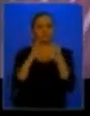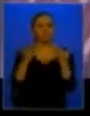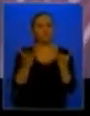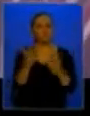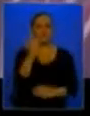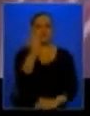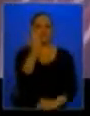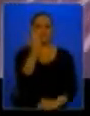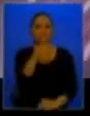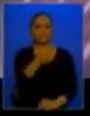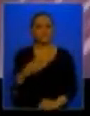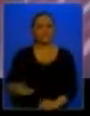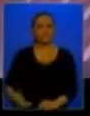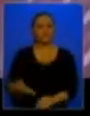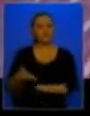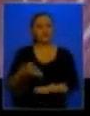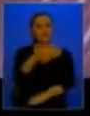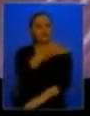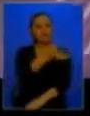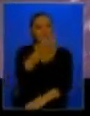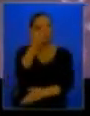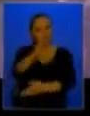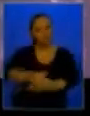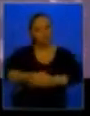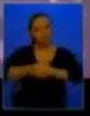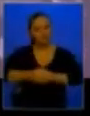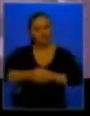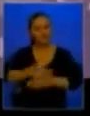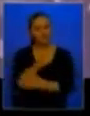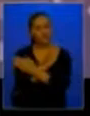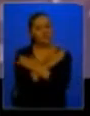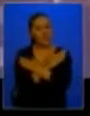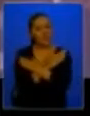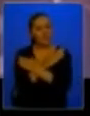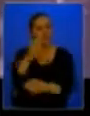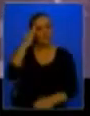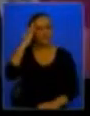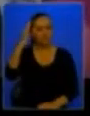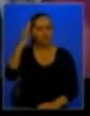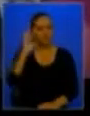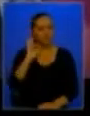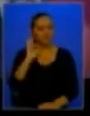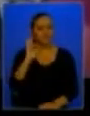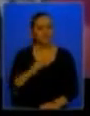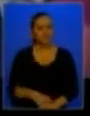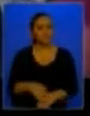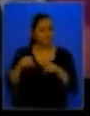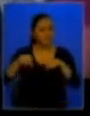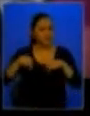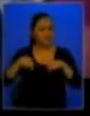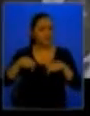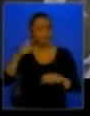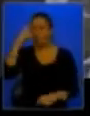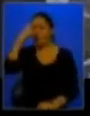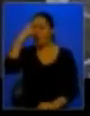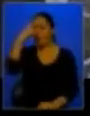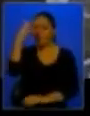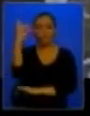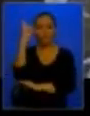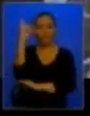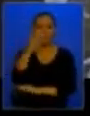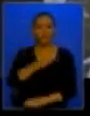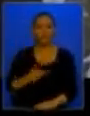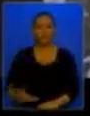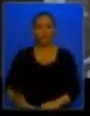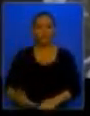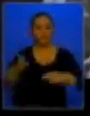latitudes tres presidentes que abrazaban los mismos ideales de cambio social. Aquí, Evo Morales y Hugo